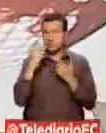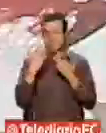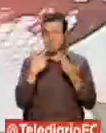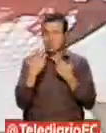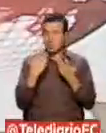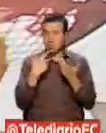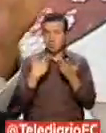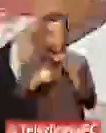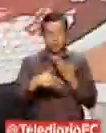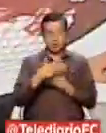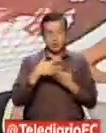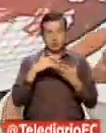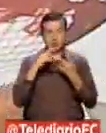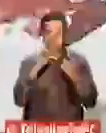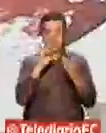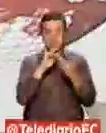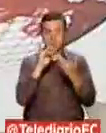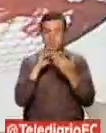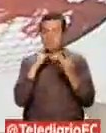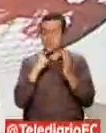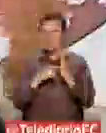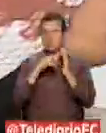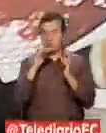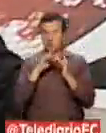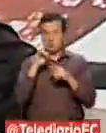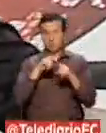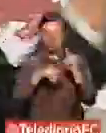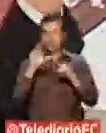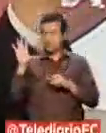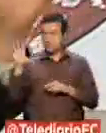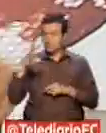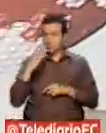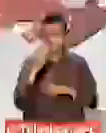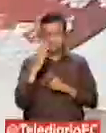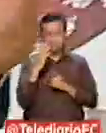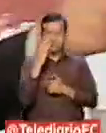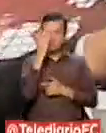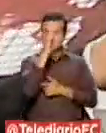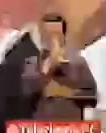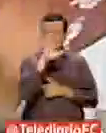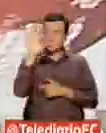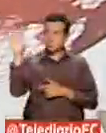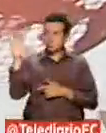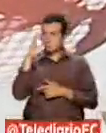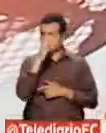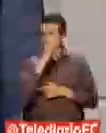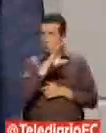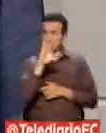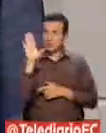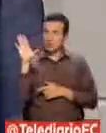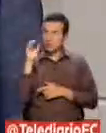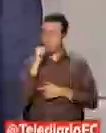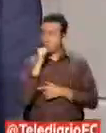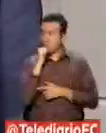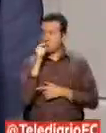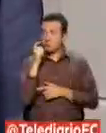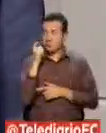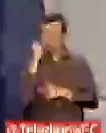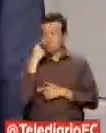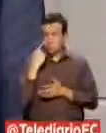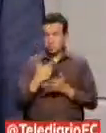la que uno comparte según el contacto, ¿no? Es decir, yo lo comparto porque usted me lo pasó. Como usted es periodista, pues yo no